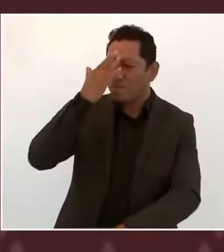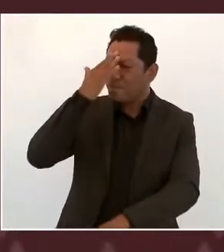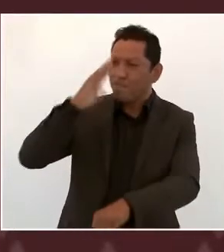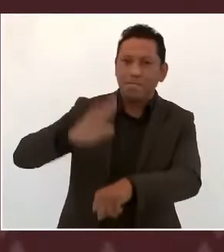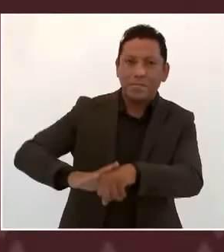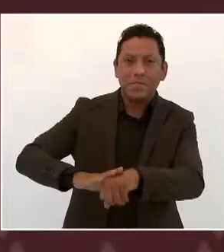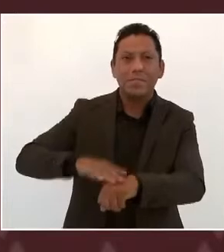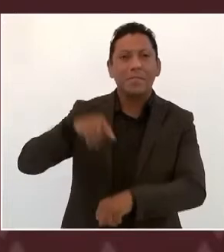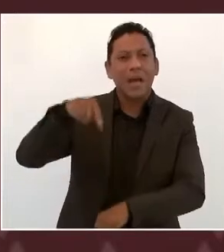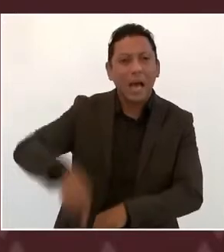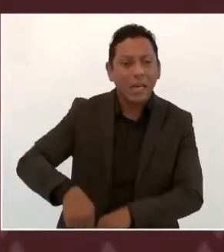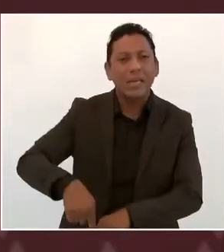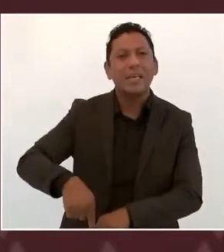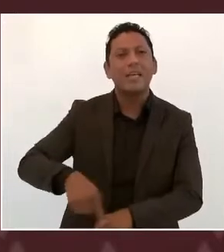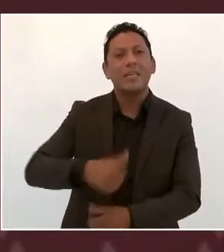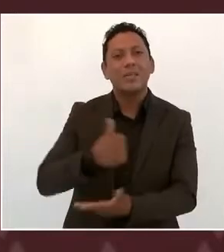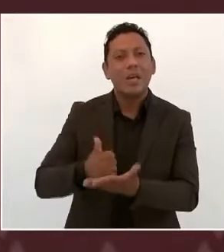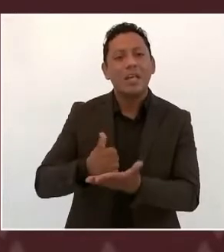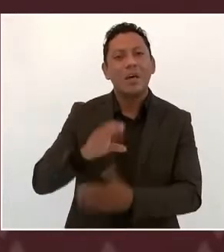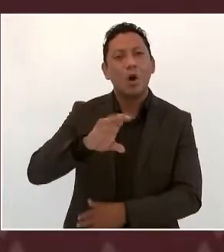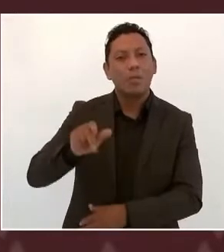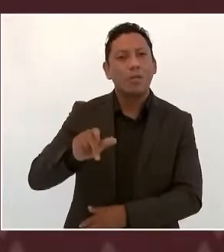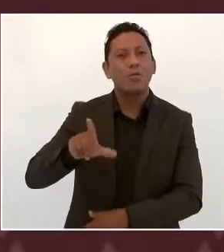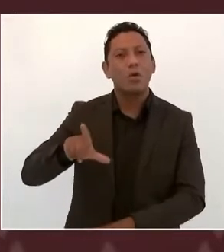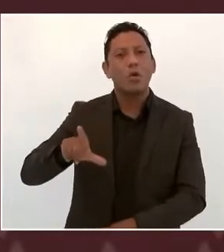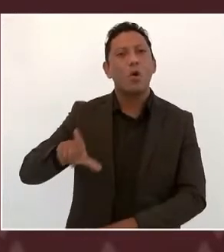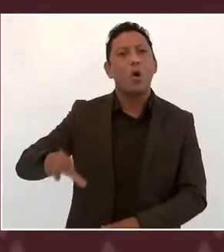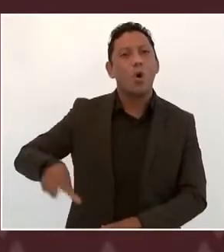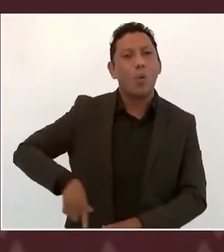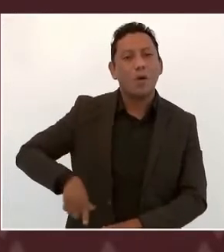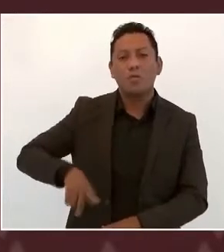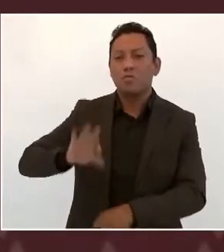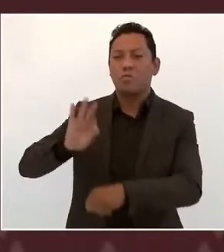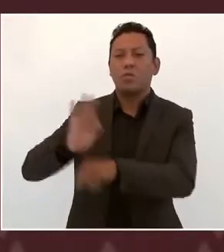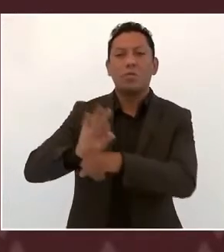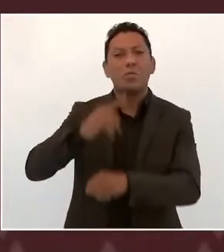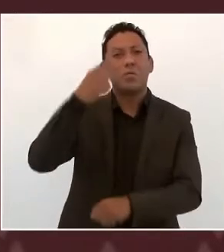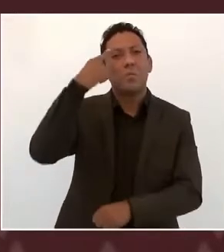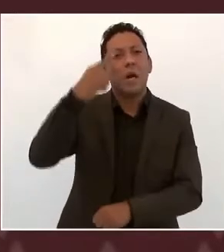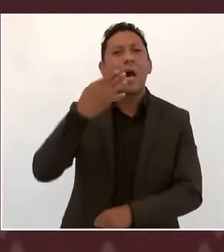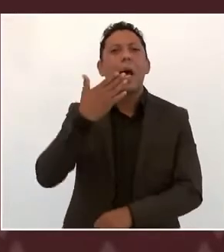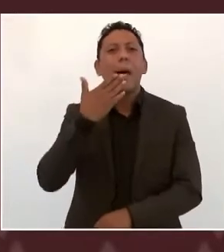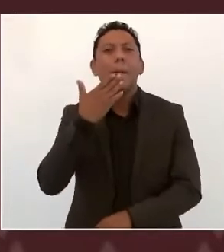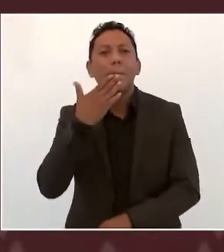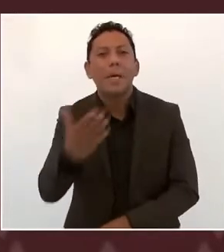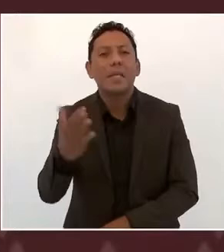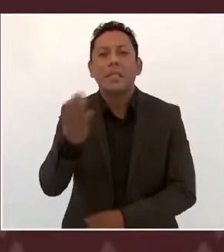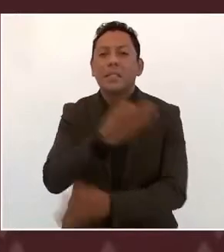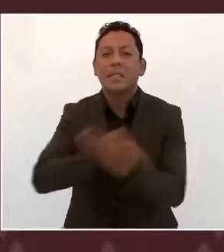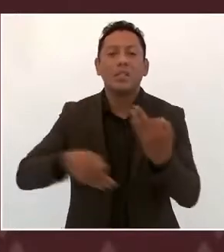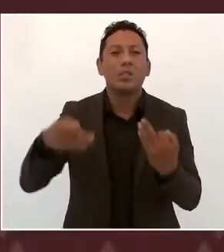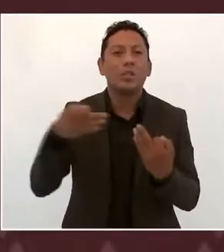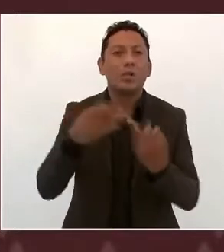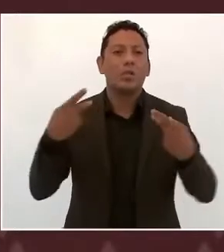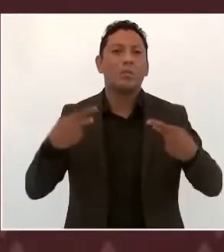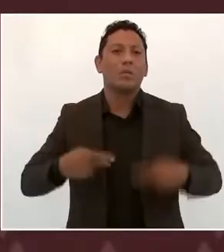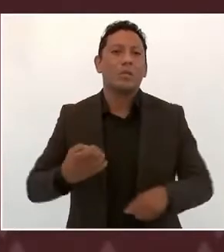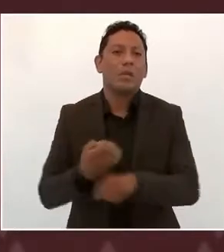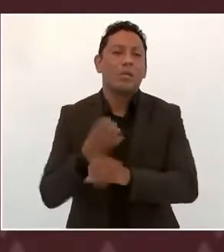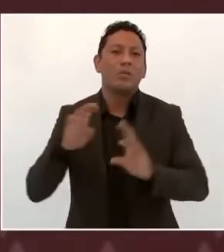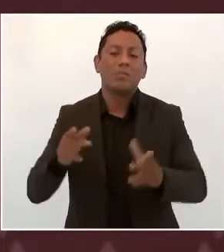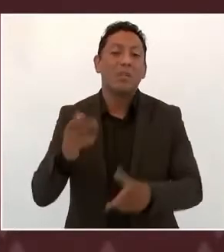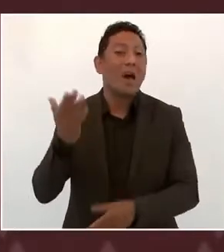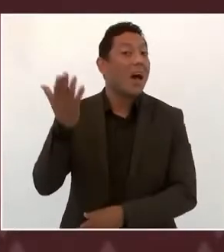en Comitán, de seguir gobernando por el bien de los chiapanecos, a quienes